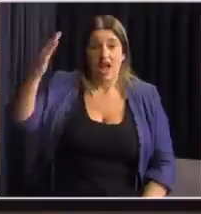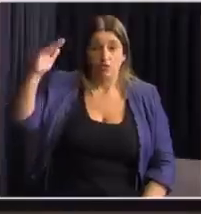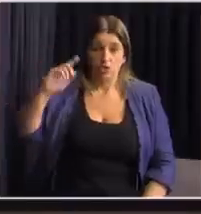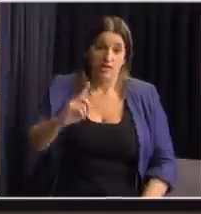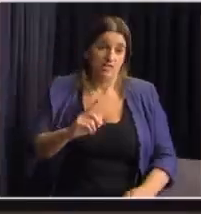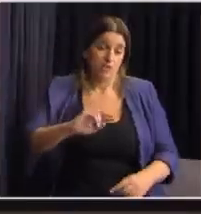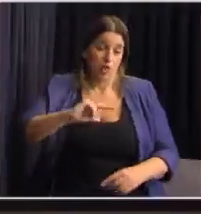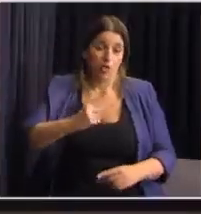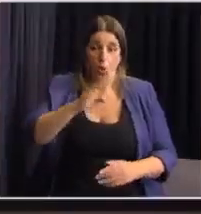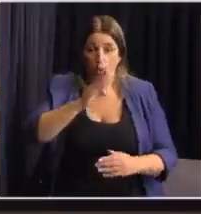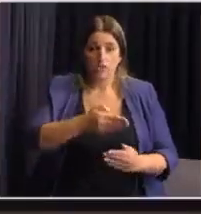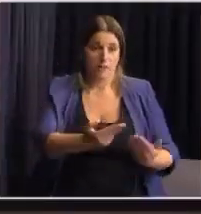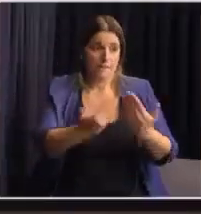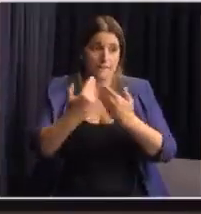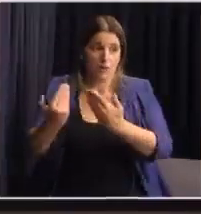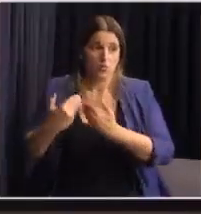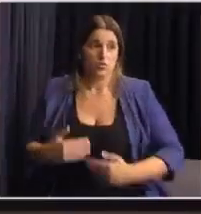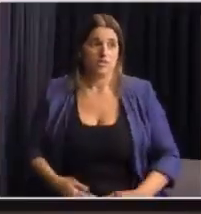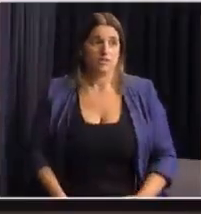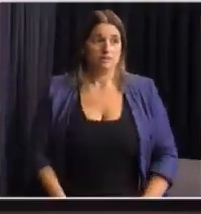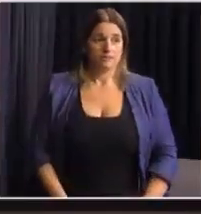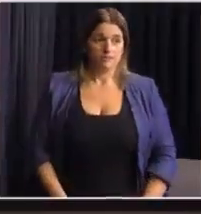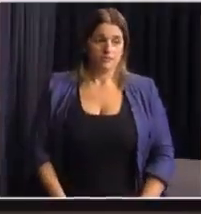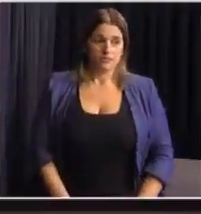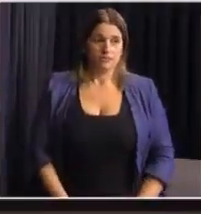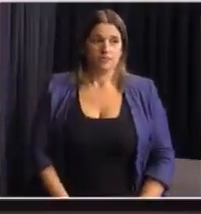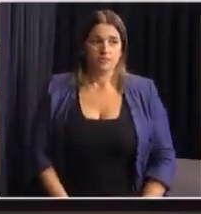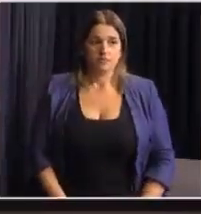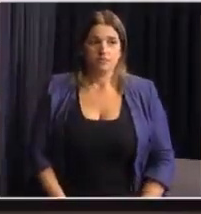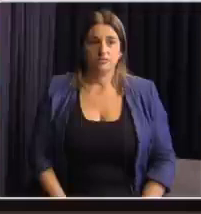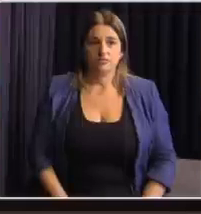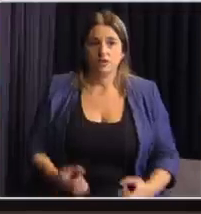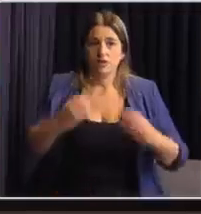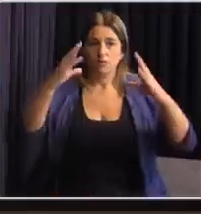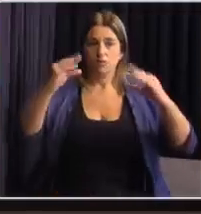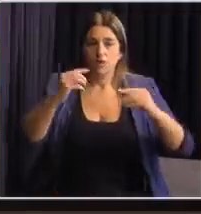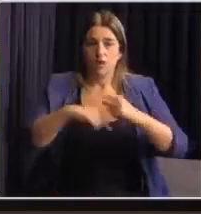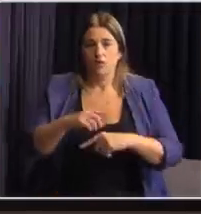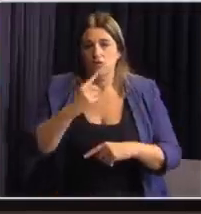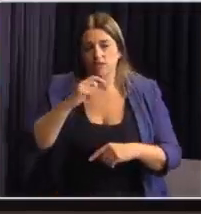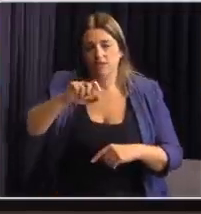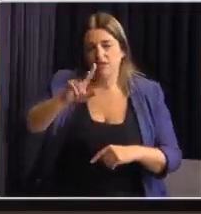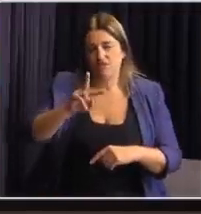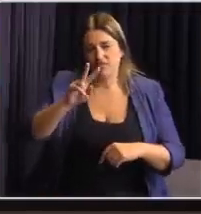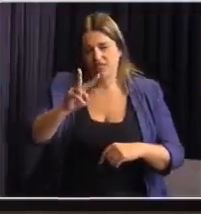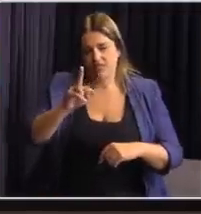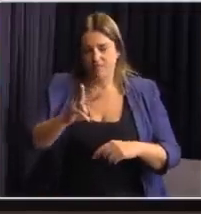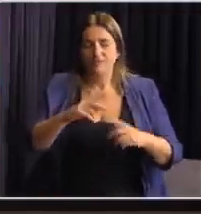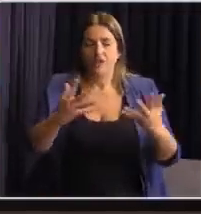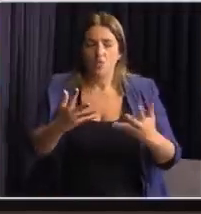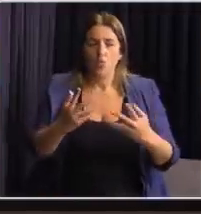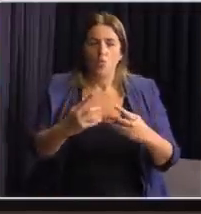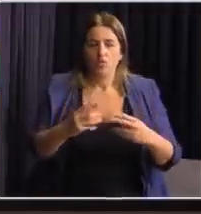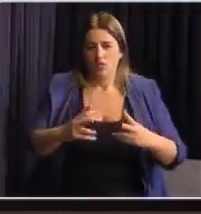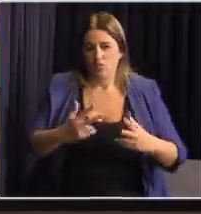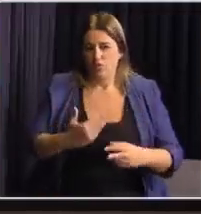autoridades reciben las dos últimas consultas. Hola, ¿qué tal? Buenas noches. Nicolás González, de BTV Noticias. Presidente, usted acaba de